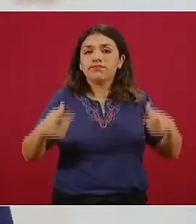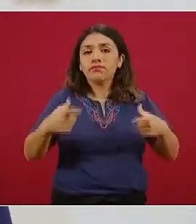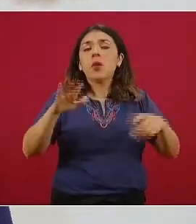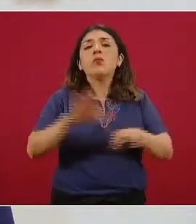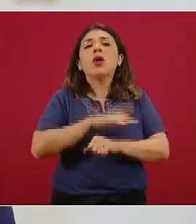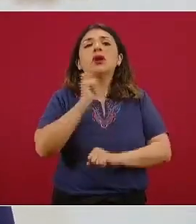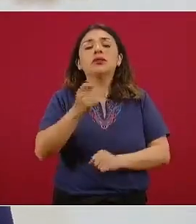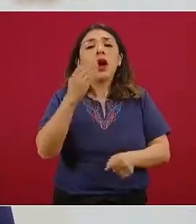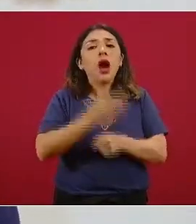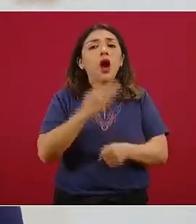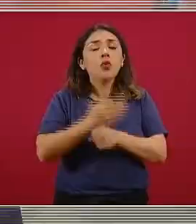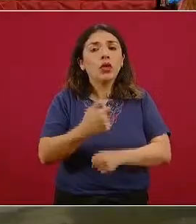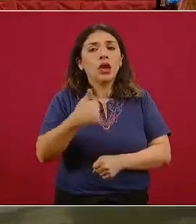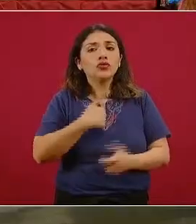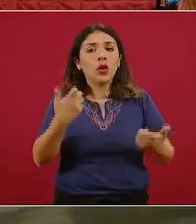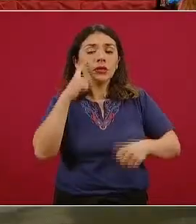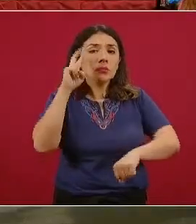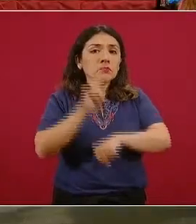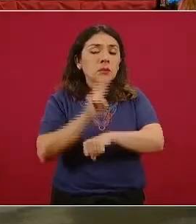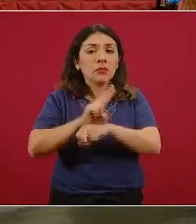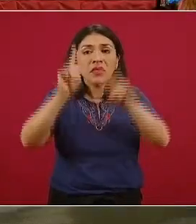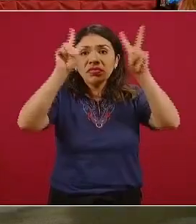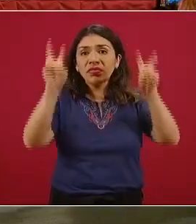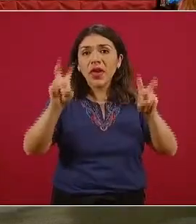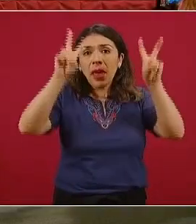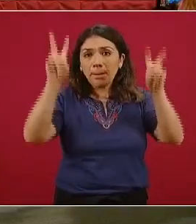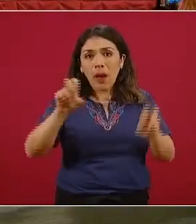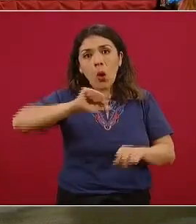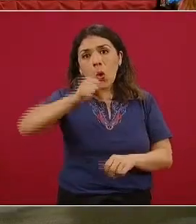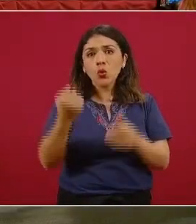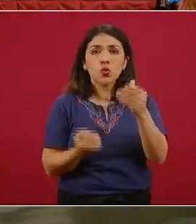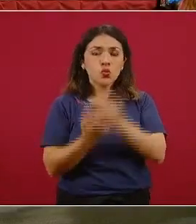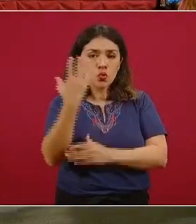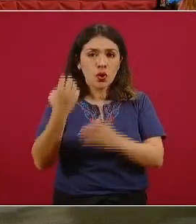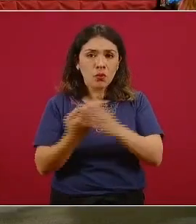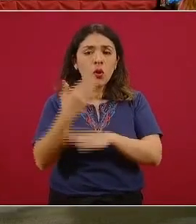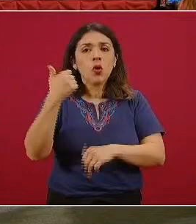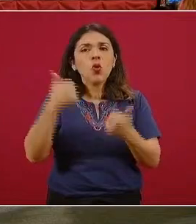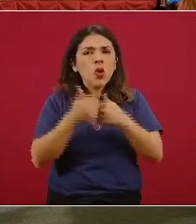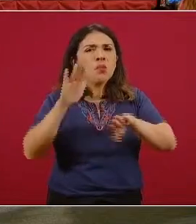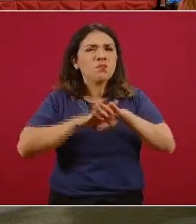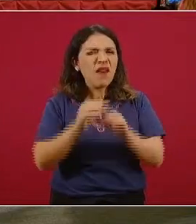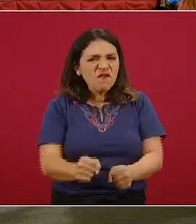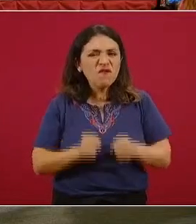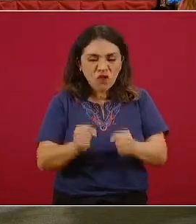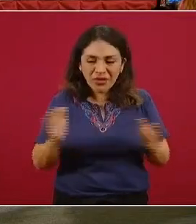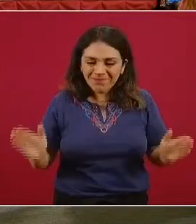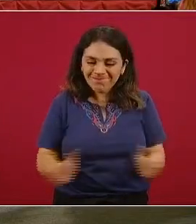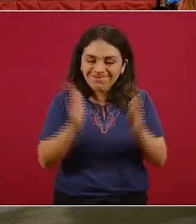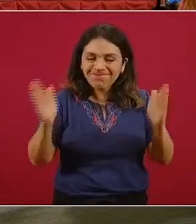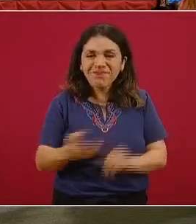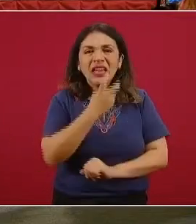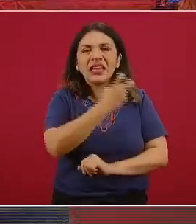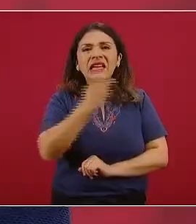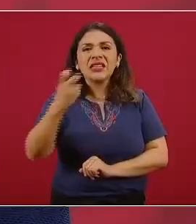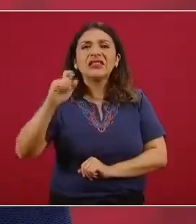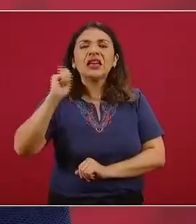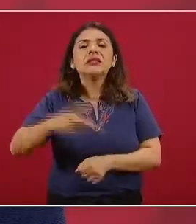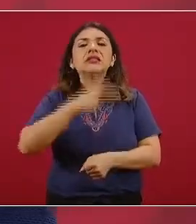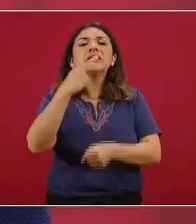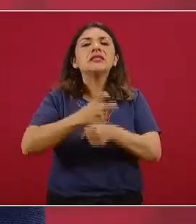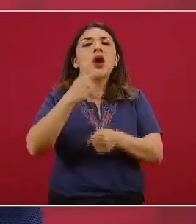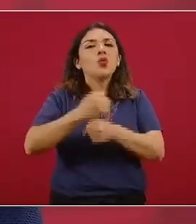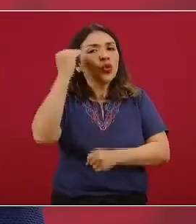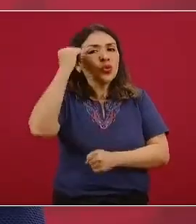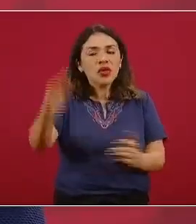porque estamos tomando algunos temas nuevos, si me pasan la siguiente, fortaleciendo en estas que llamamos la segunda